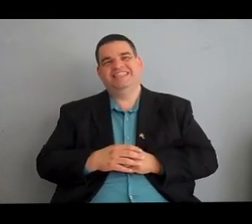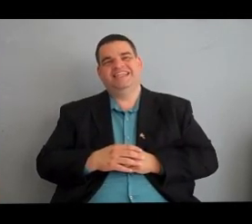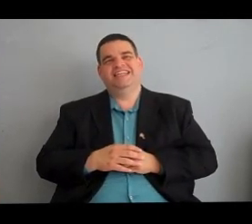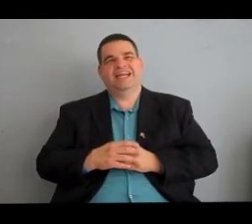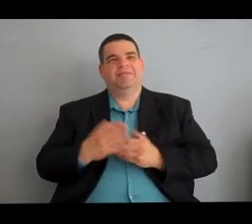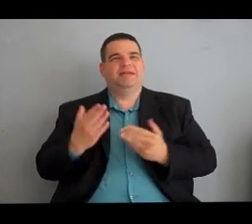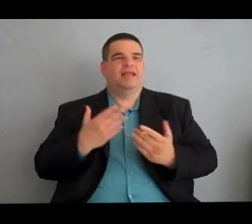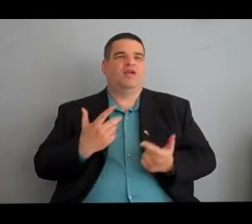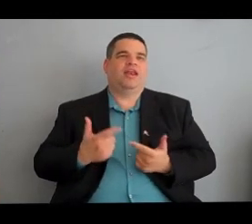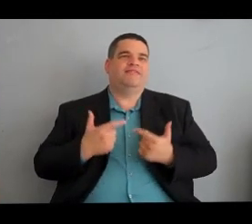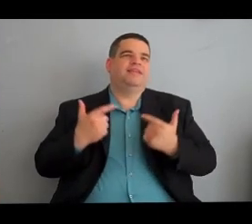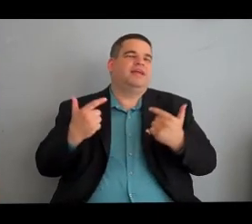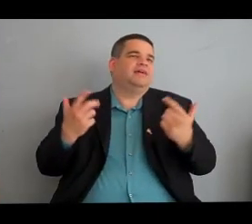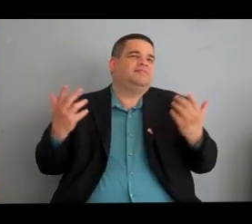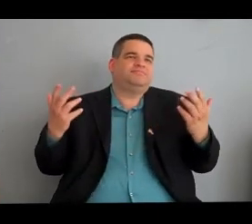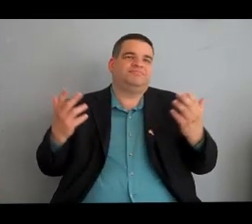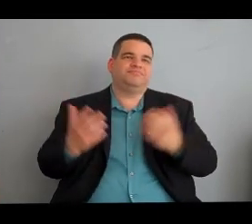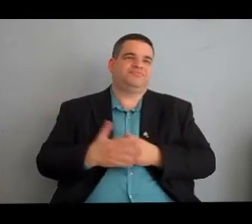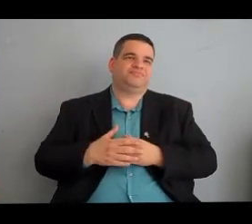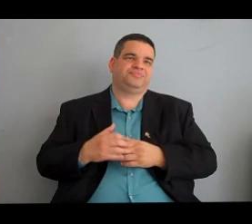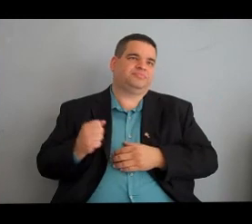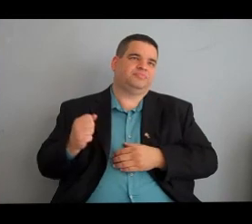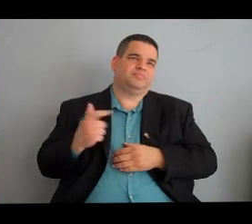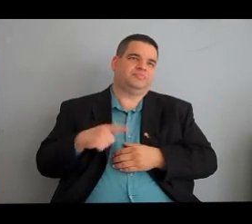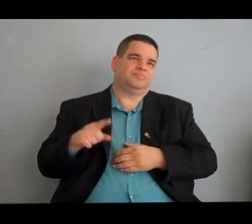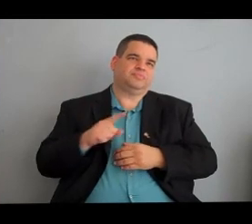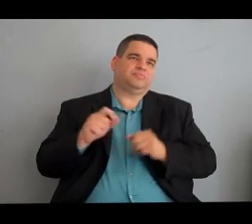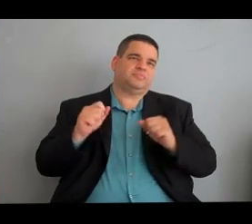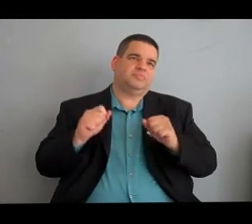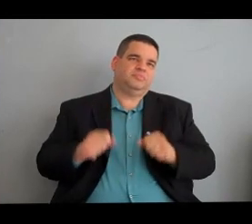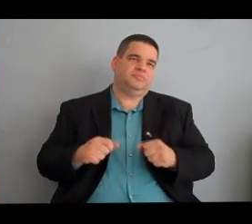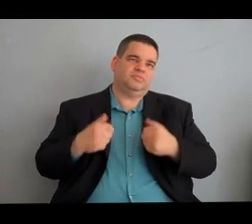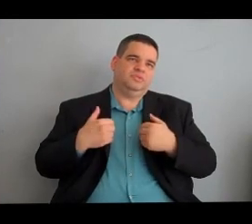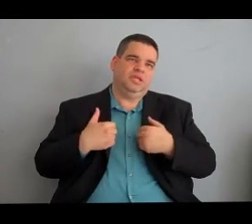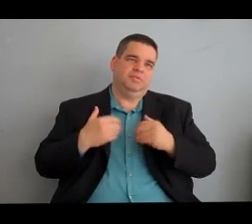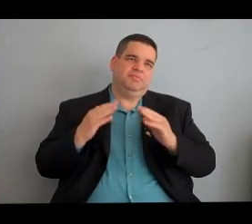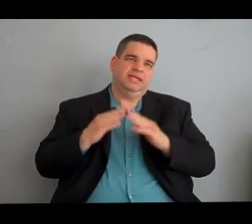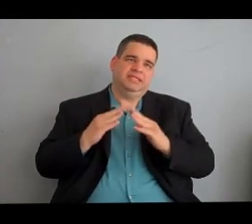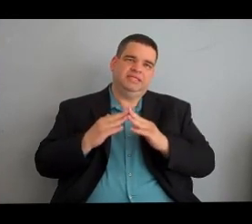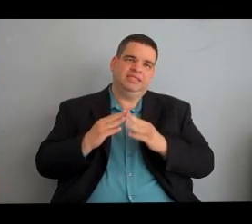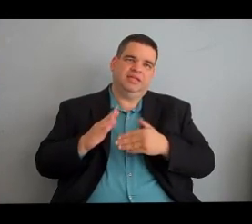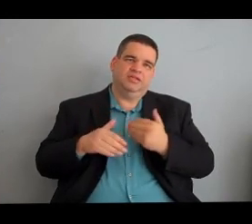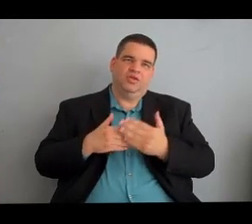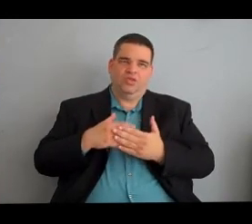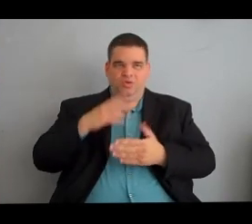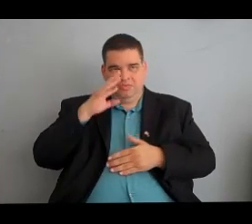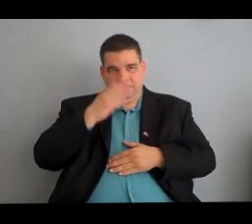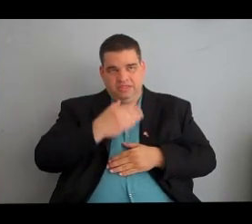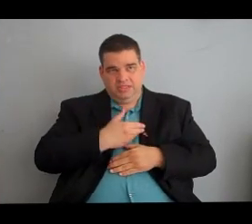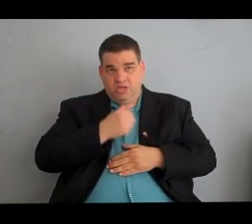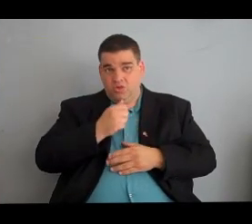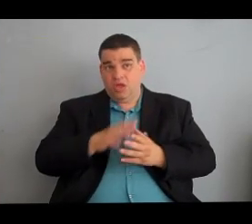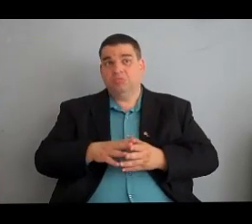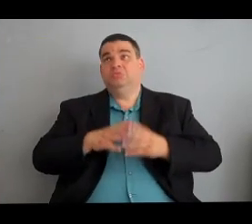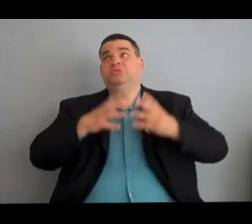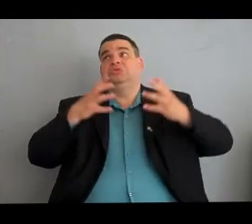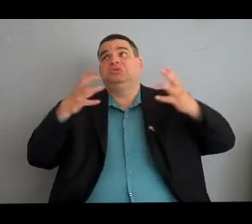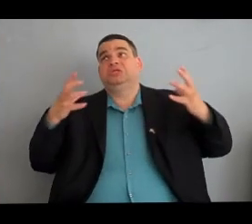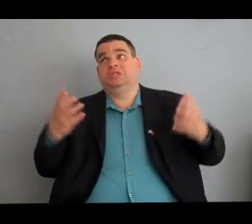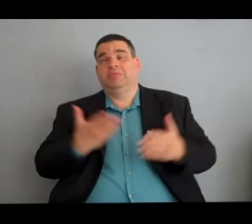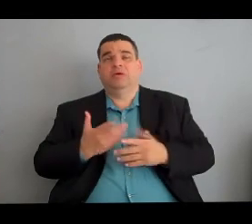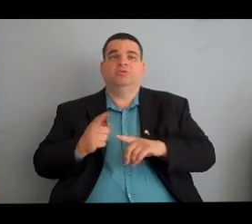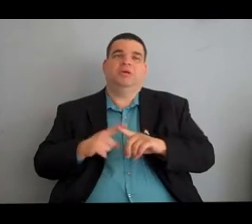todo, porque he podido tener mi casita, todos mis hijos. No hay abundancia, pero hay educación. Pero hay felicidad.